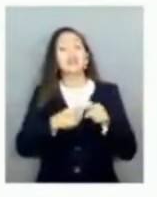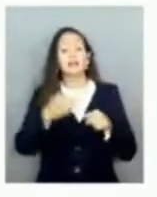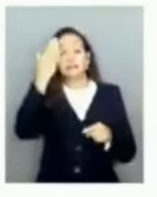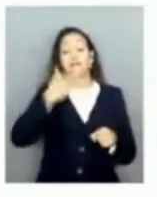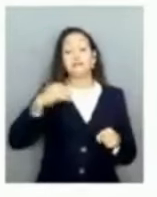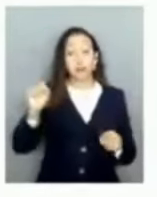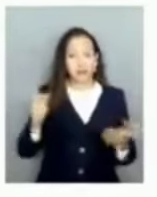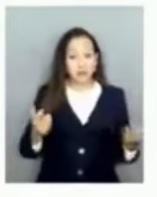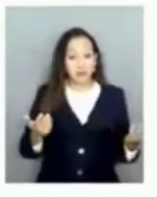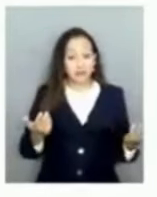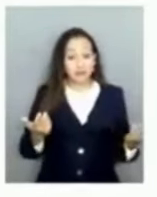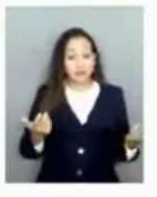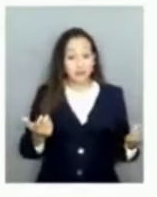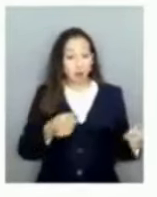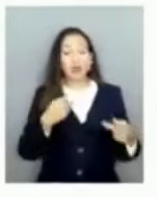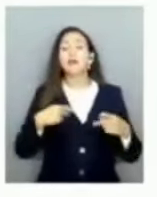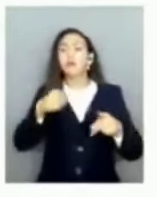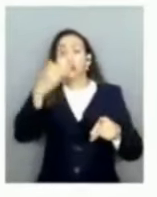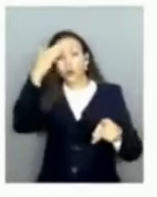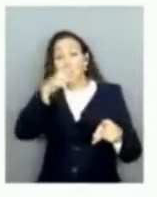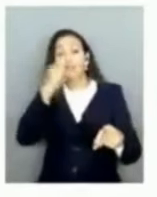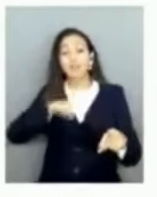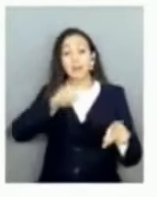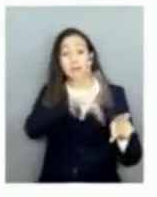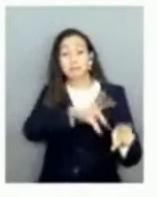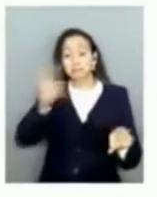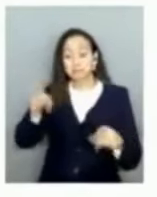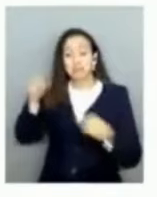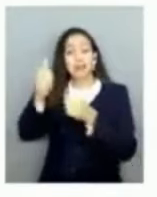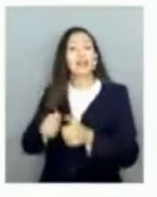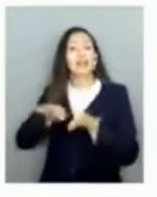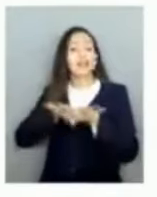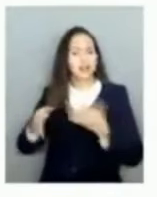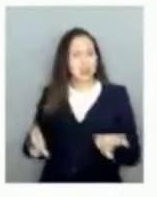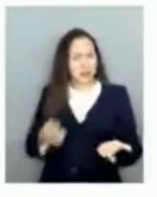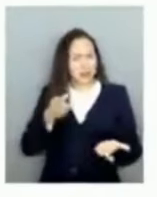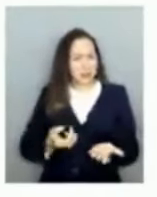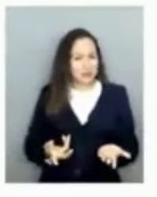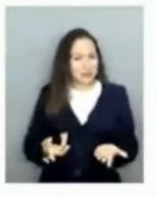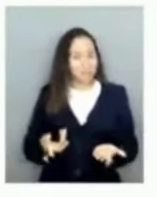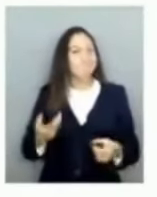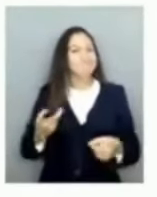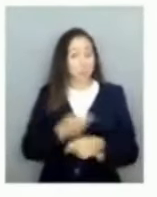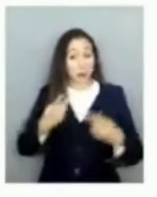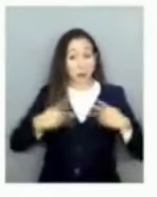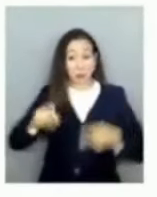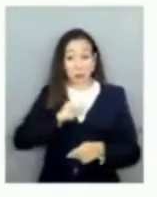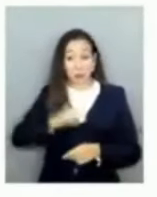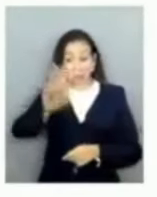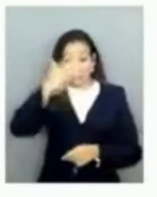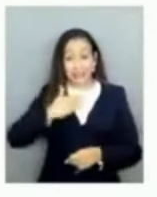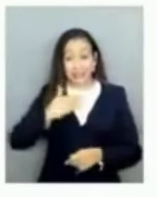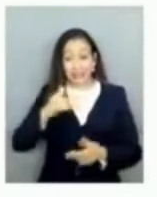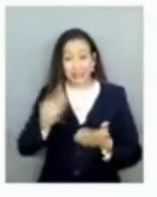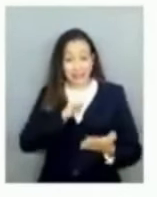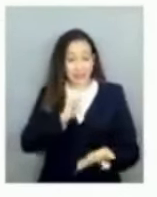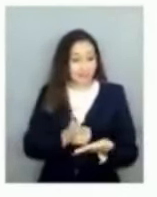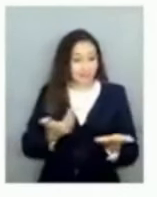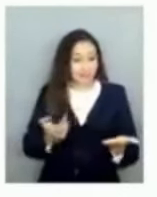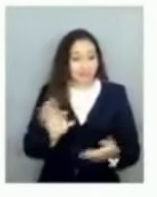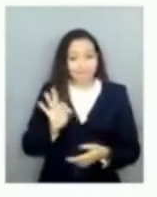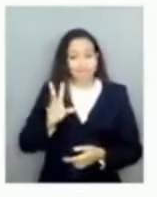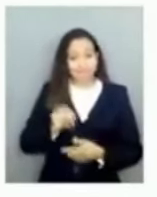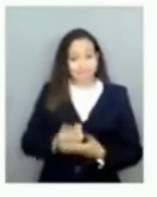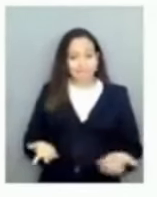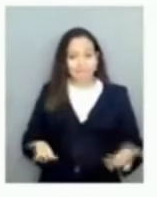los argumentos de esta reforma es decir se provocará lo que se intenta erradicar la